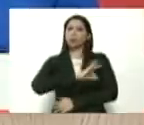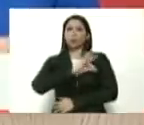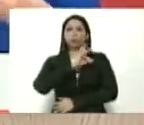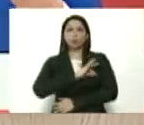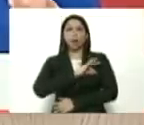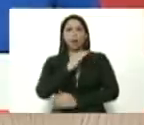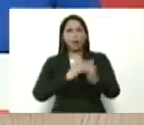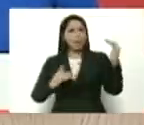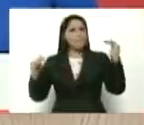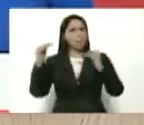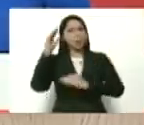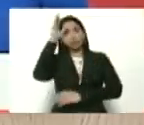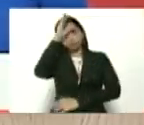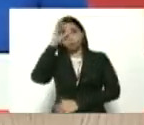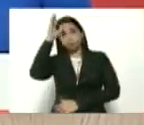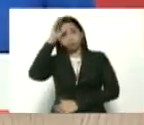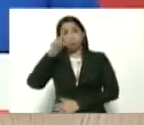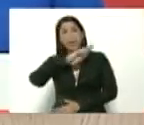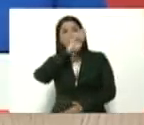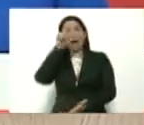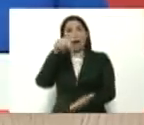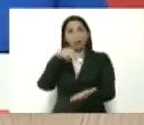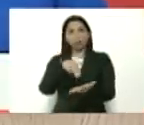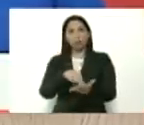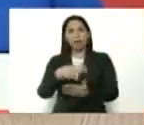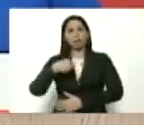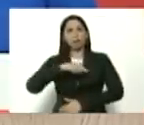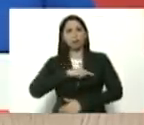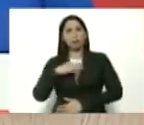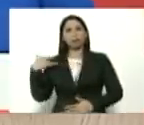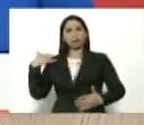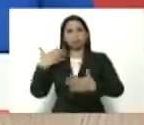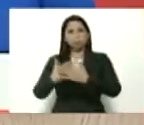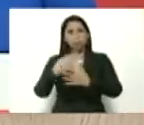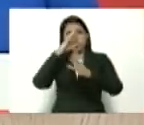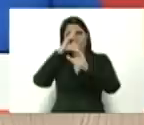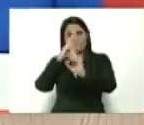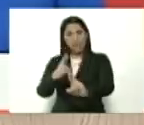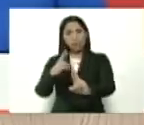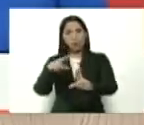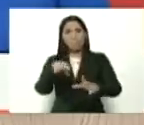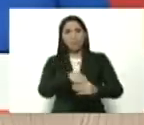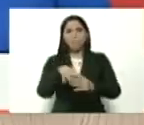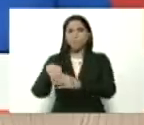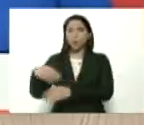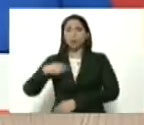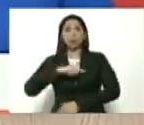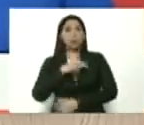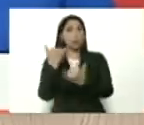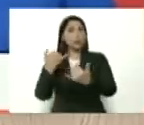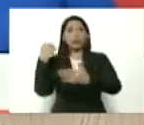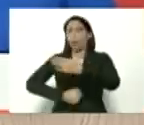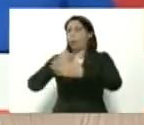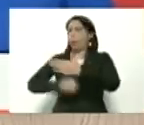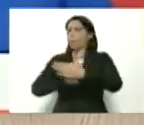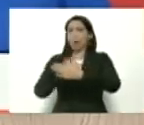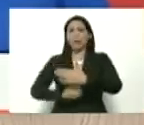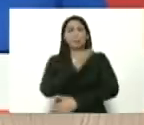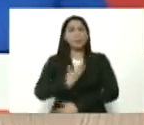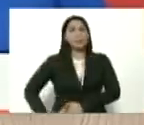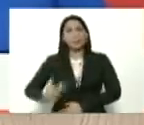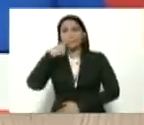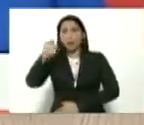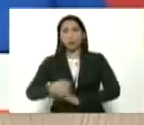con alta conciencia nacional, hemos venido acatando la cuarentena. Estamos en pleno combate. El presidente